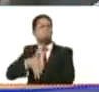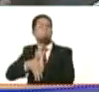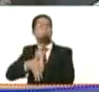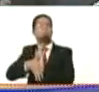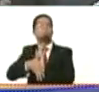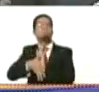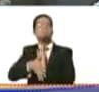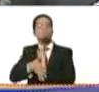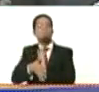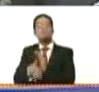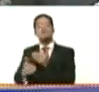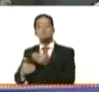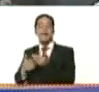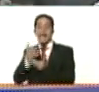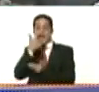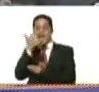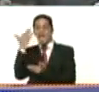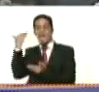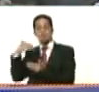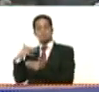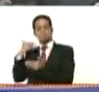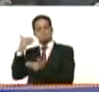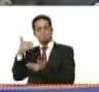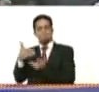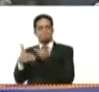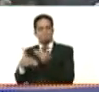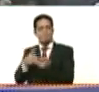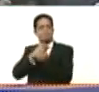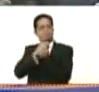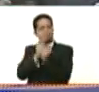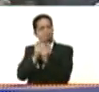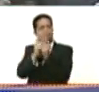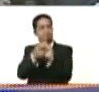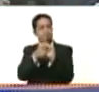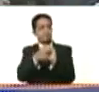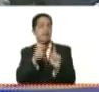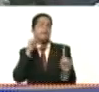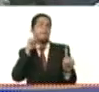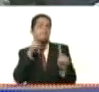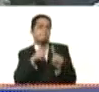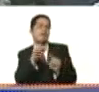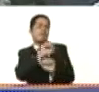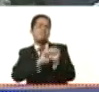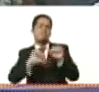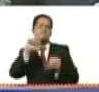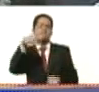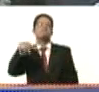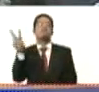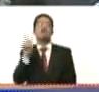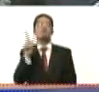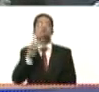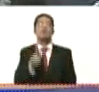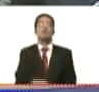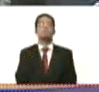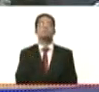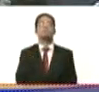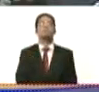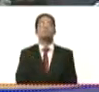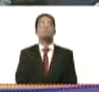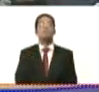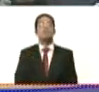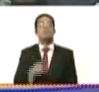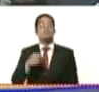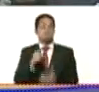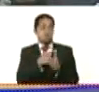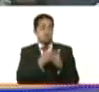según las circunstancias que va requiriendo para la consolidación de la defensa nacional. Es así como hemos